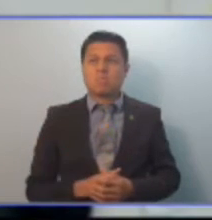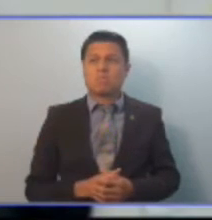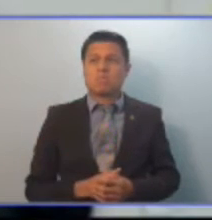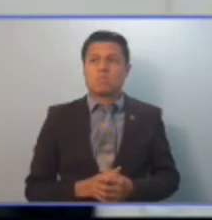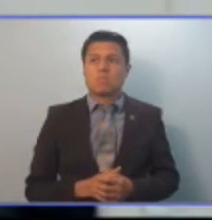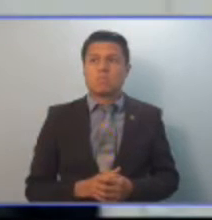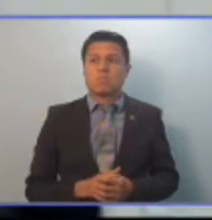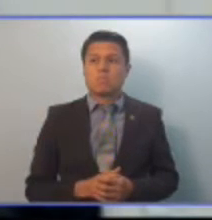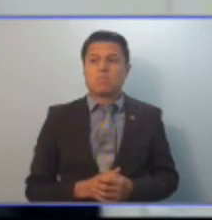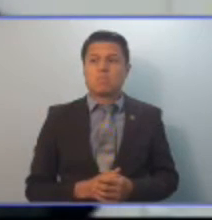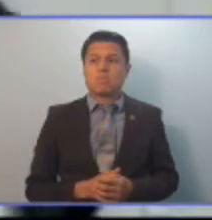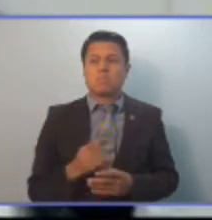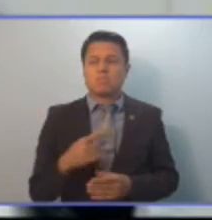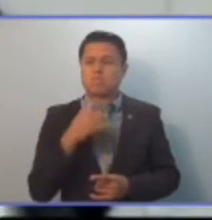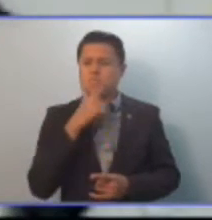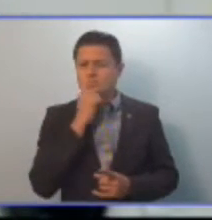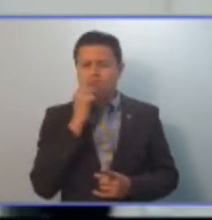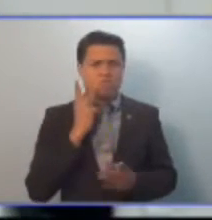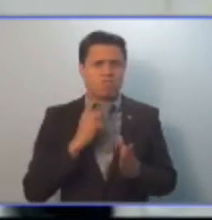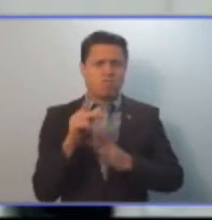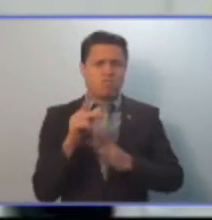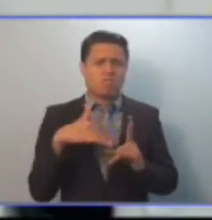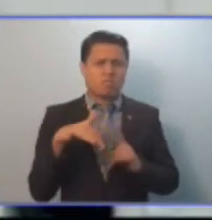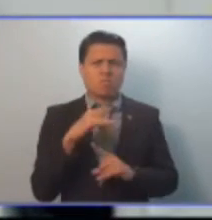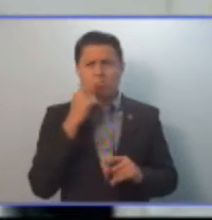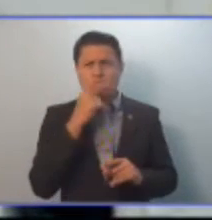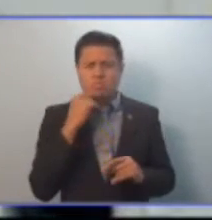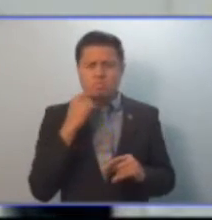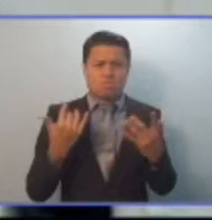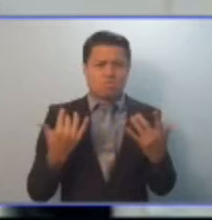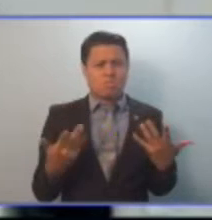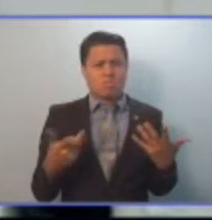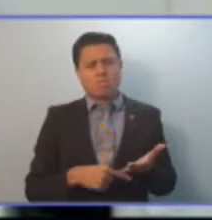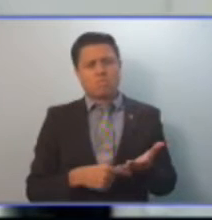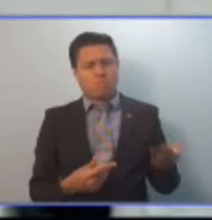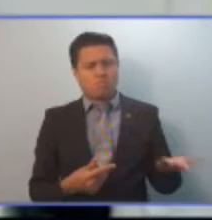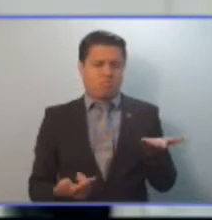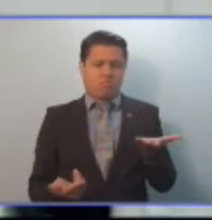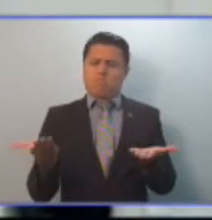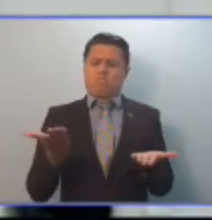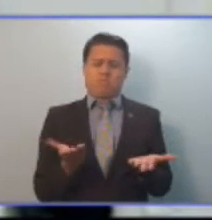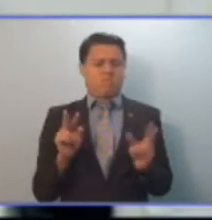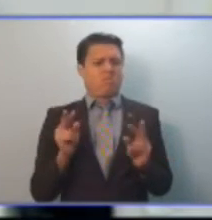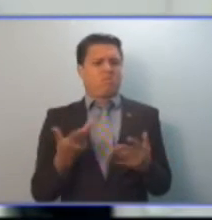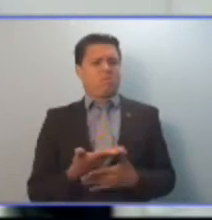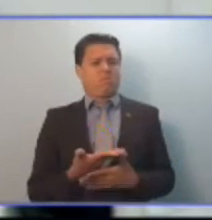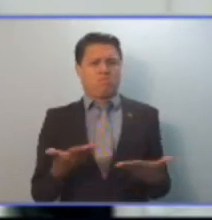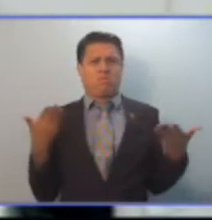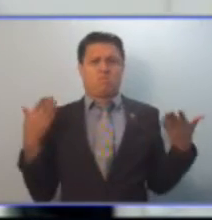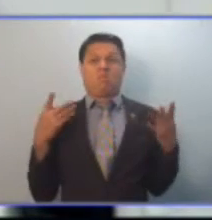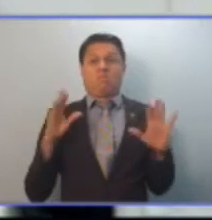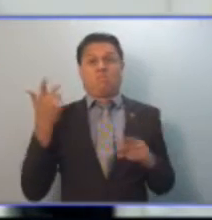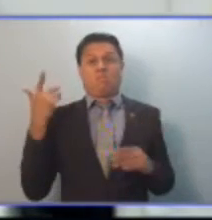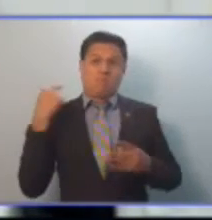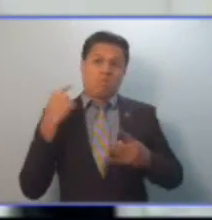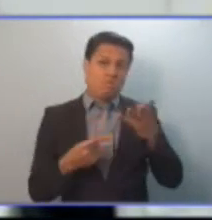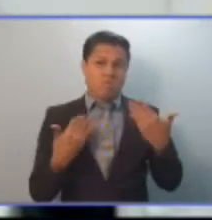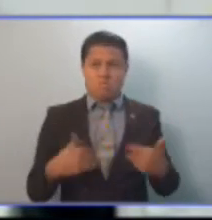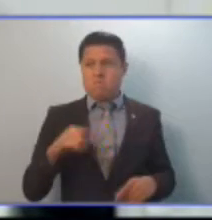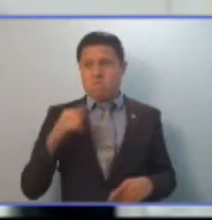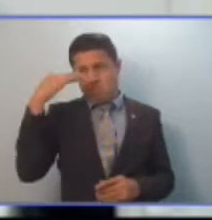Es algo contrastante porque en aquel momento los derechos políticos